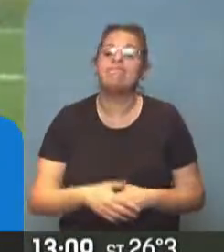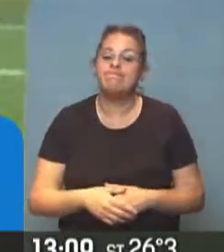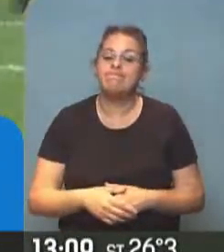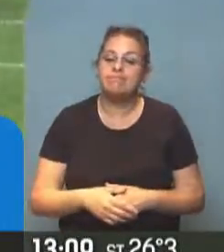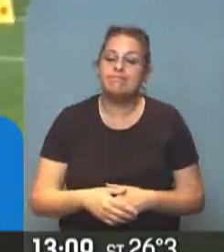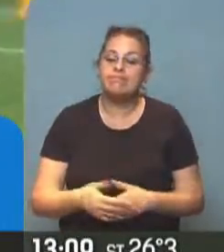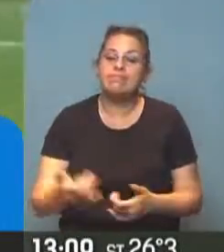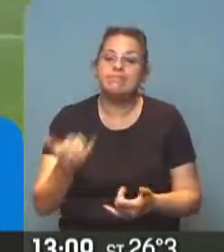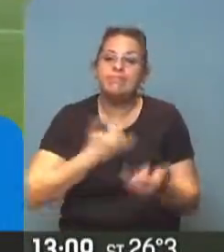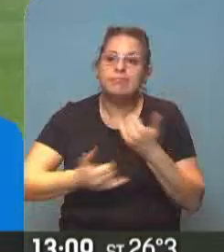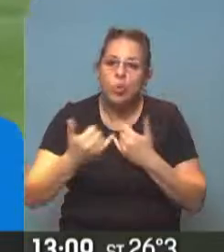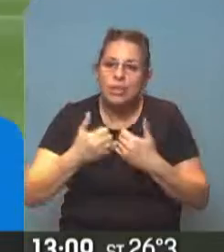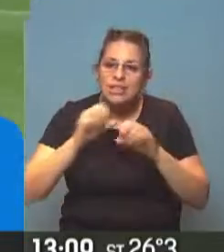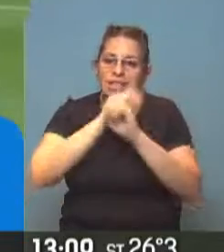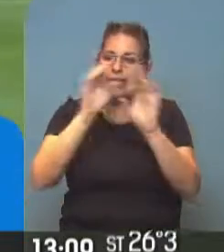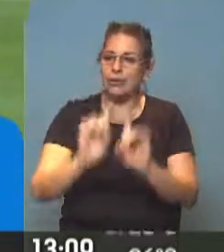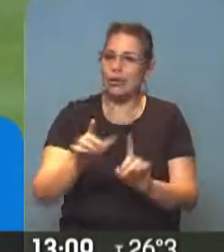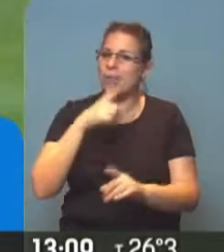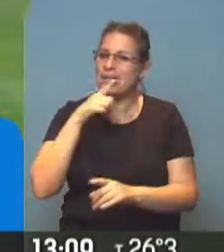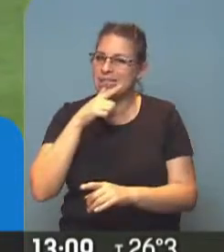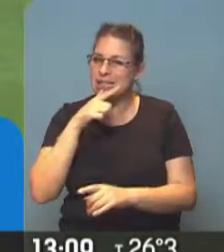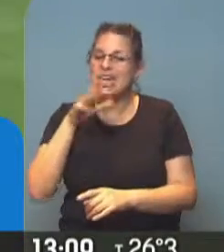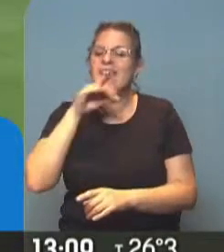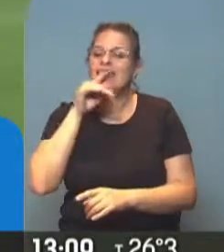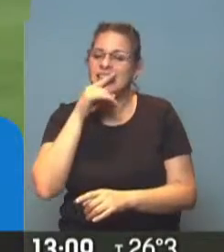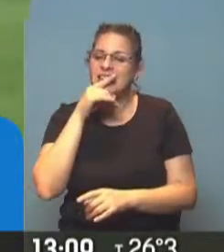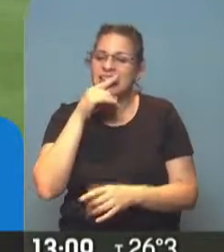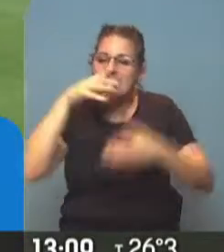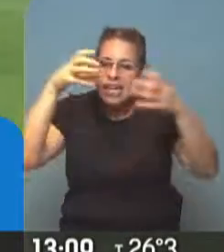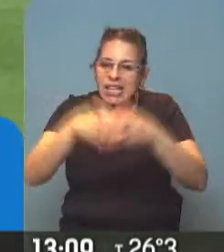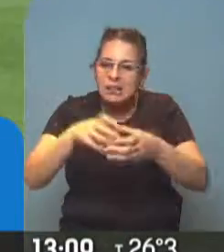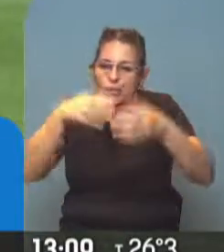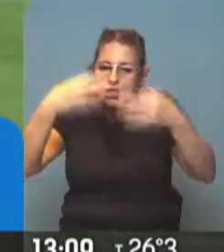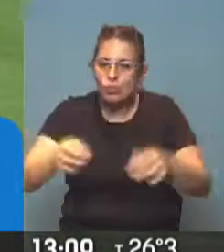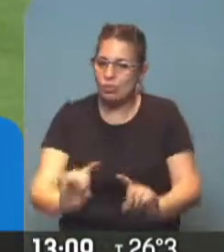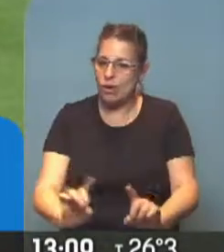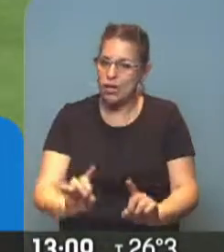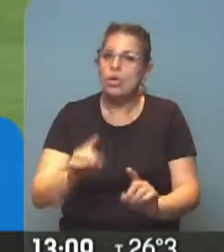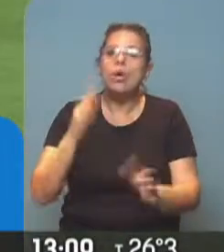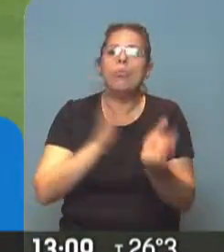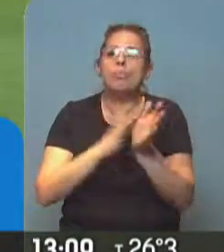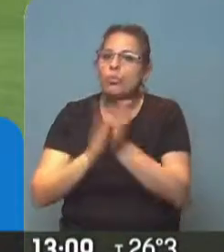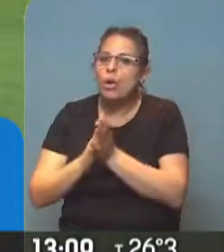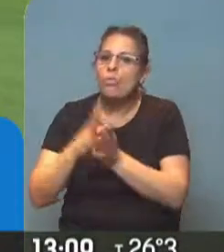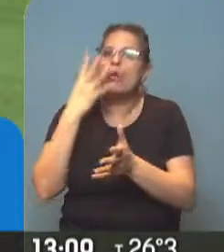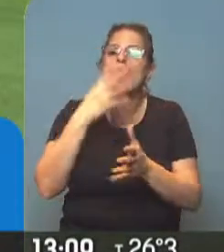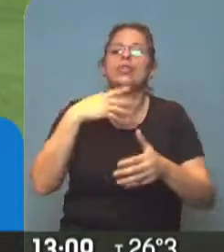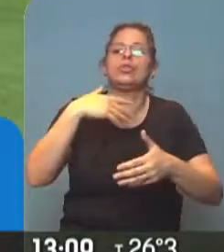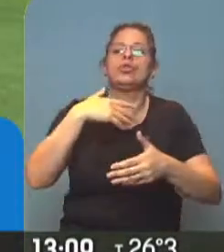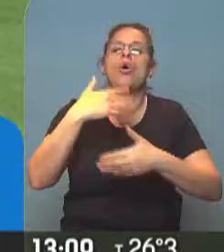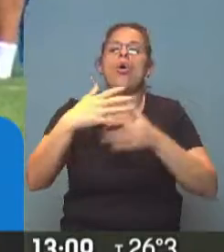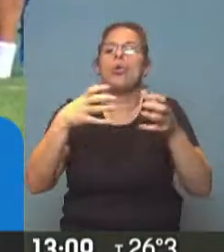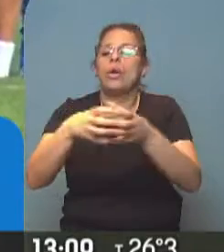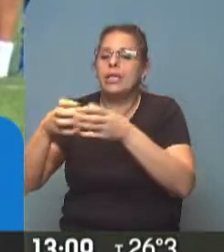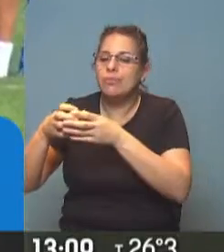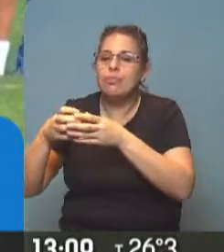demasiada certidumbre porque parecería que ni él está seguro del equipo. Probó cuatro formaciones diferentes en las últimas horas,